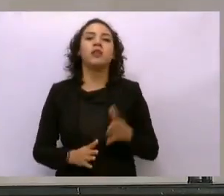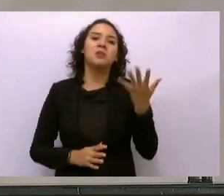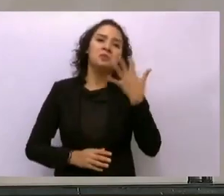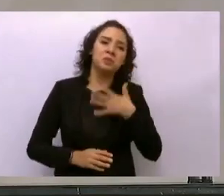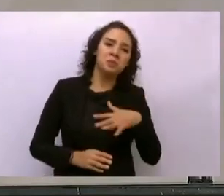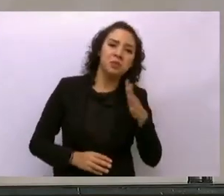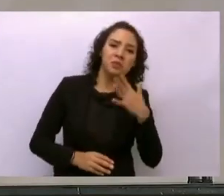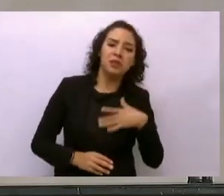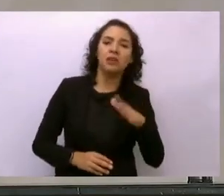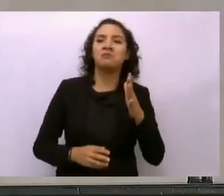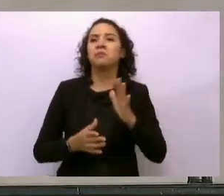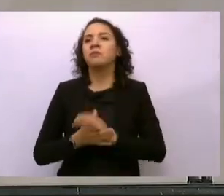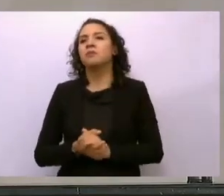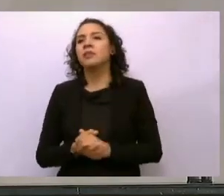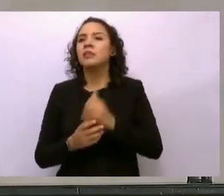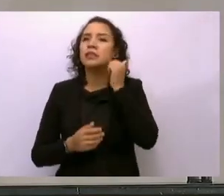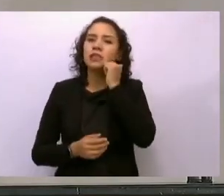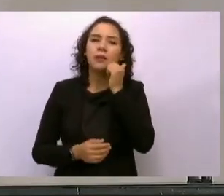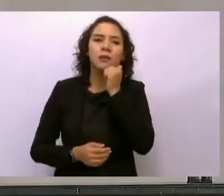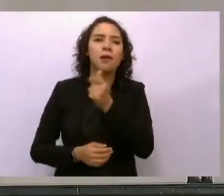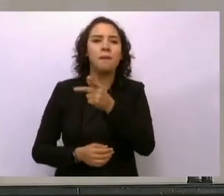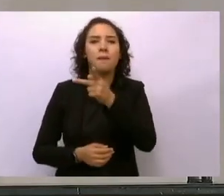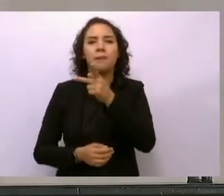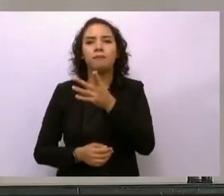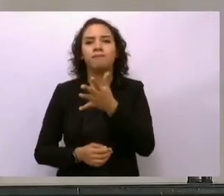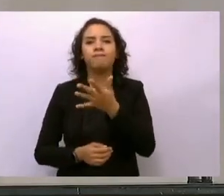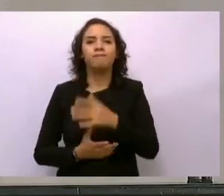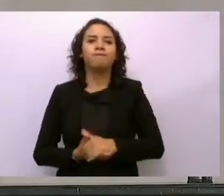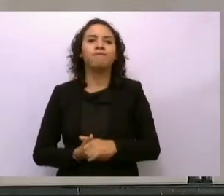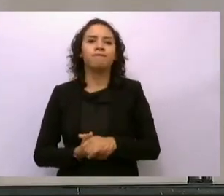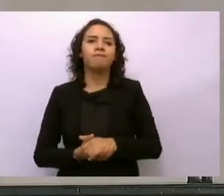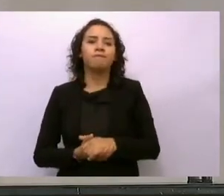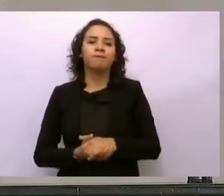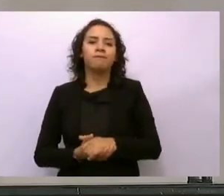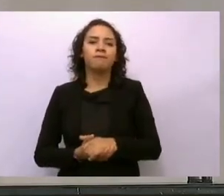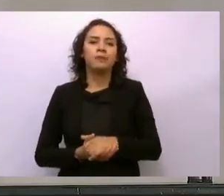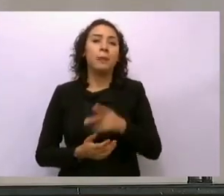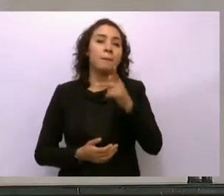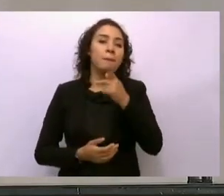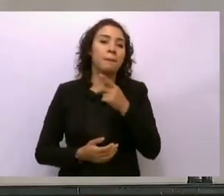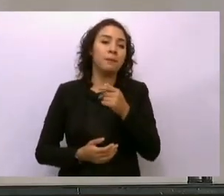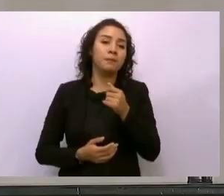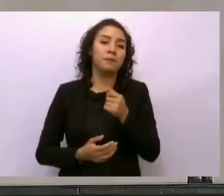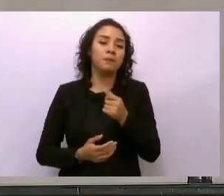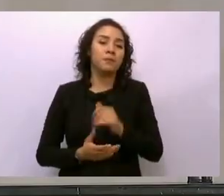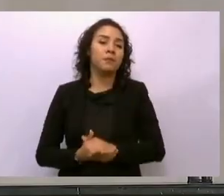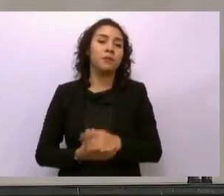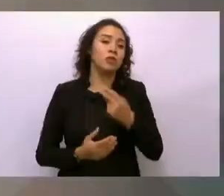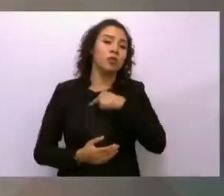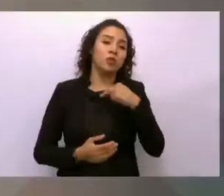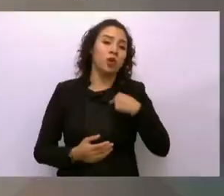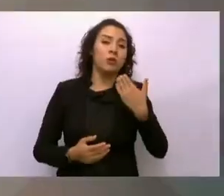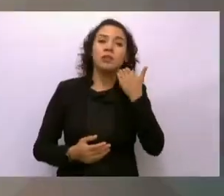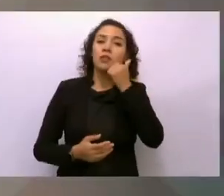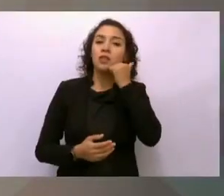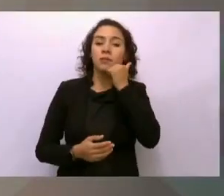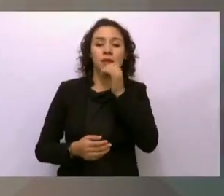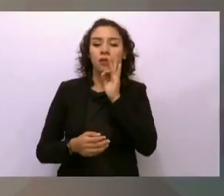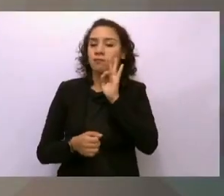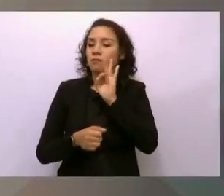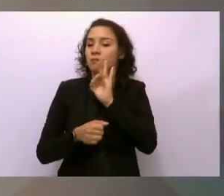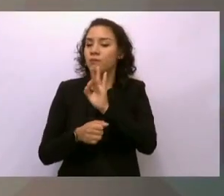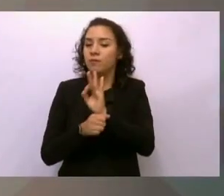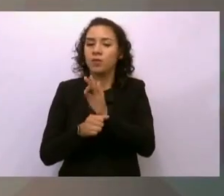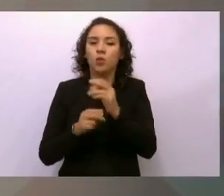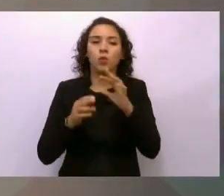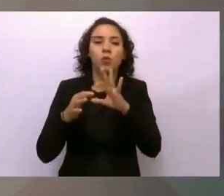buscando el bienestar de nuestro pueblo